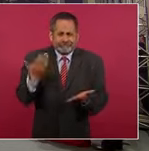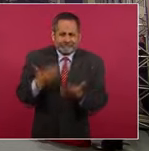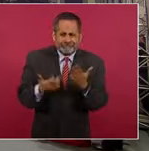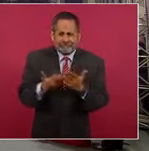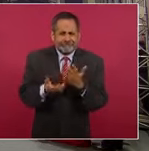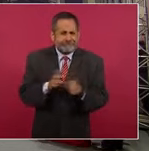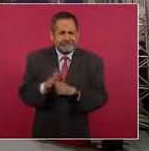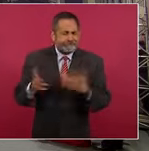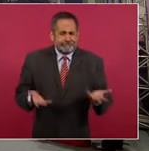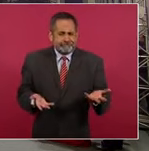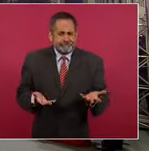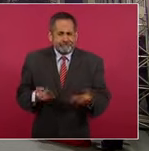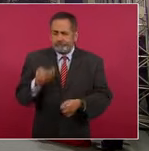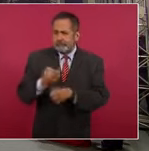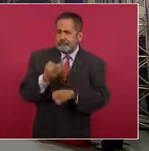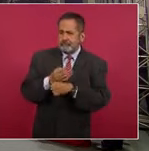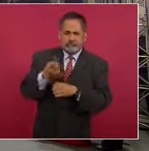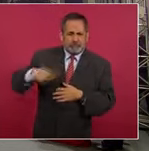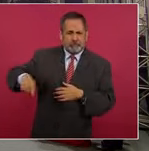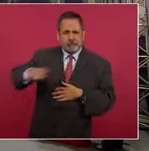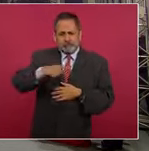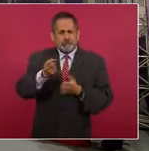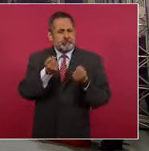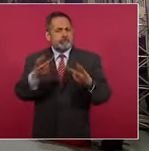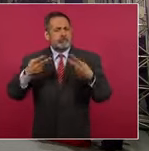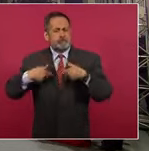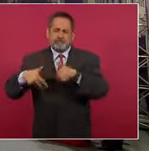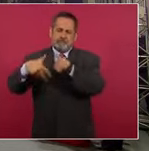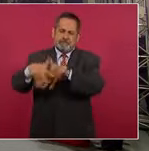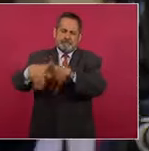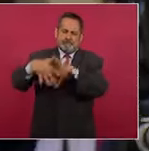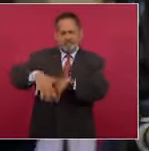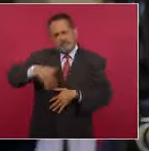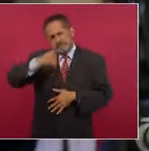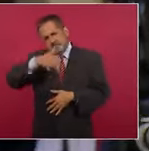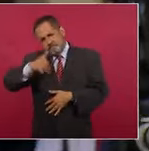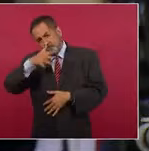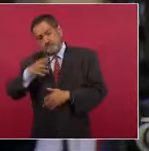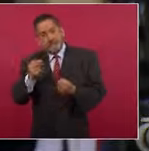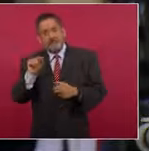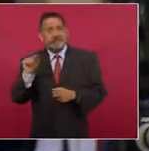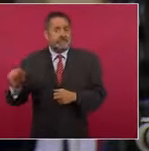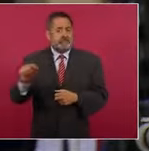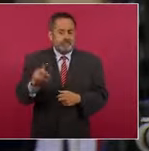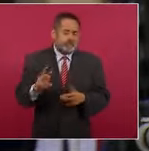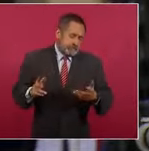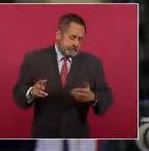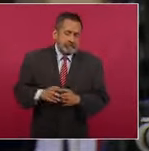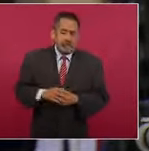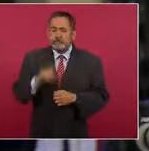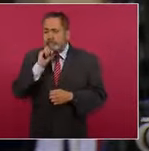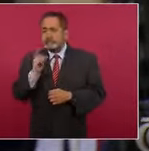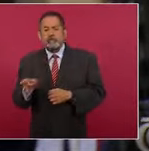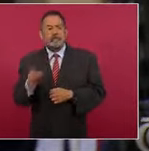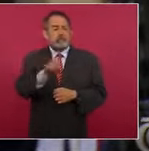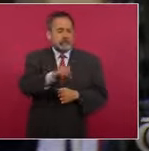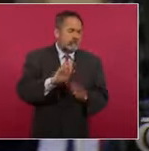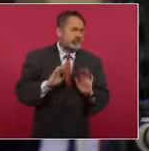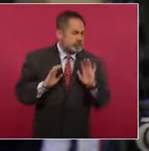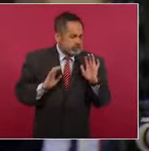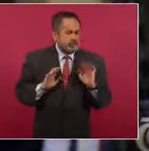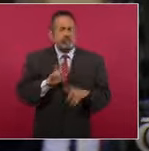hoy hay varias manifestaciones por esta situación, también hay actos para reconocer y